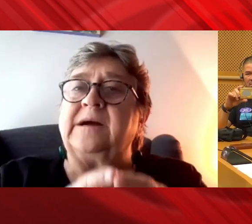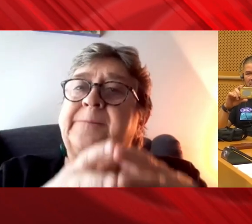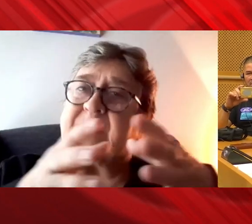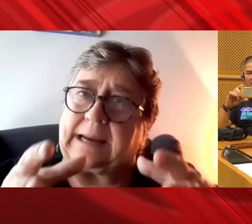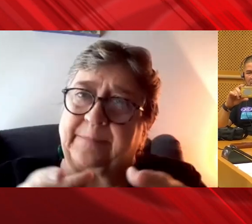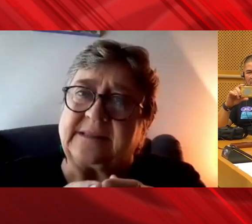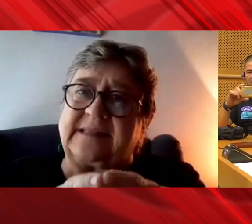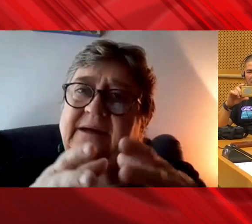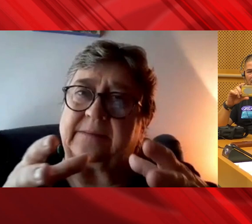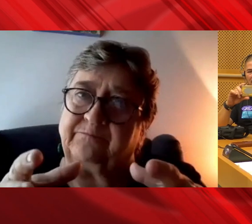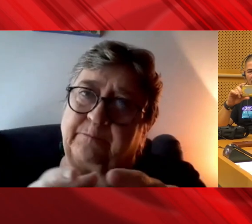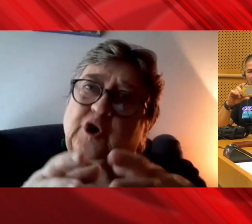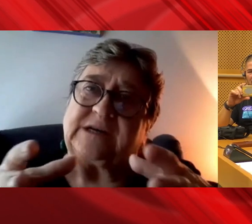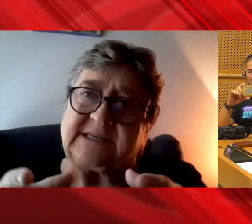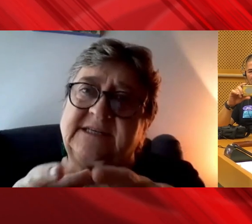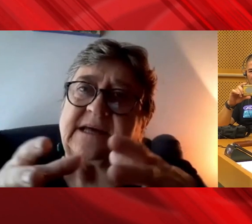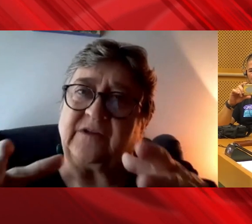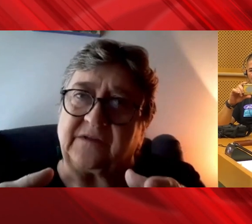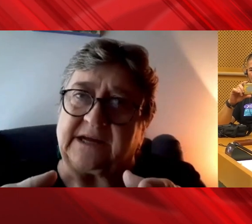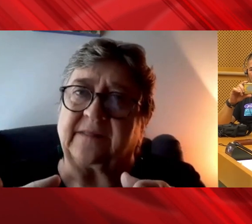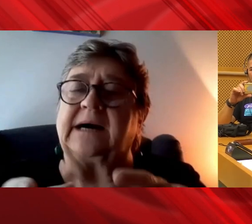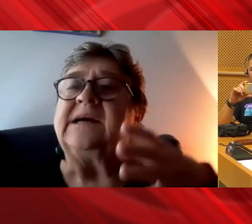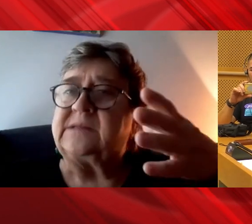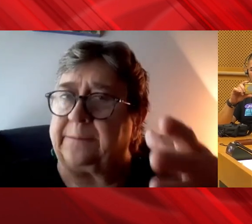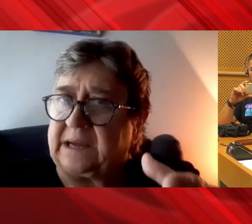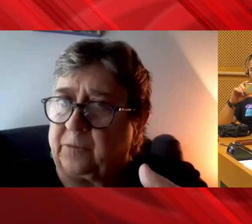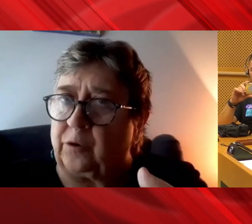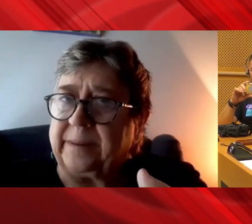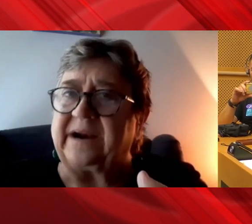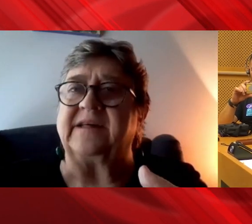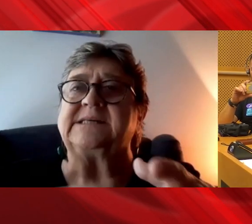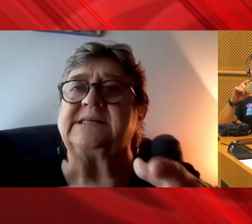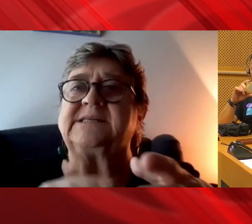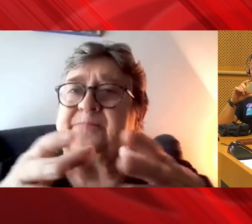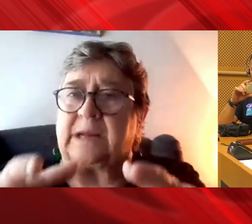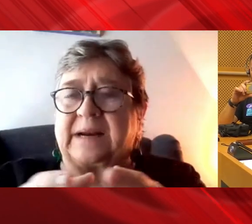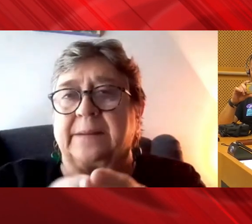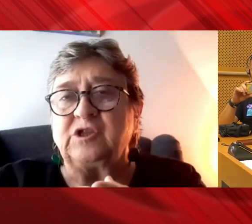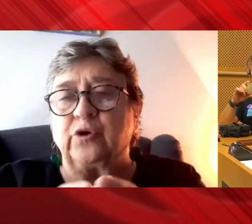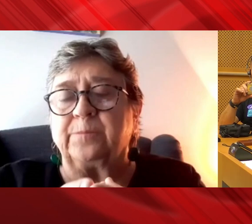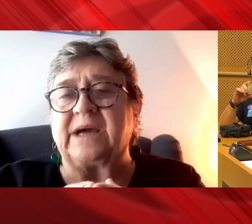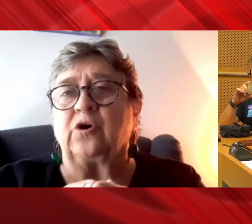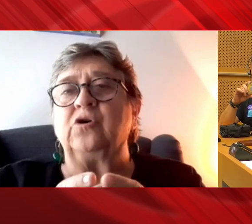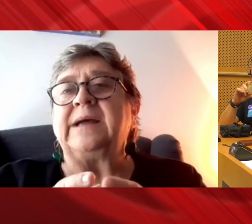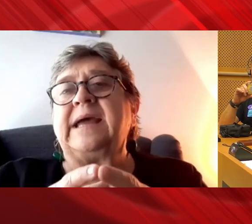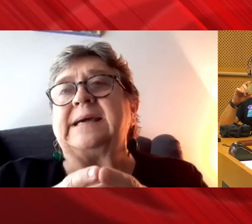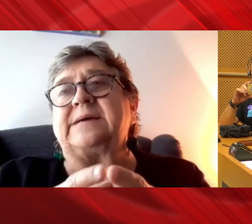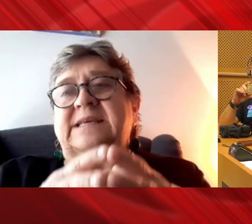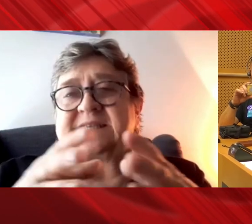por la parte progresista y de izquierda, también con Verdes, del Parlamento